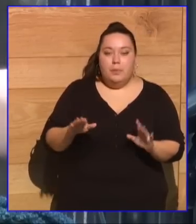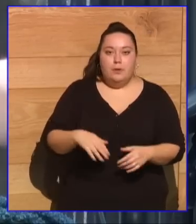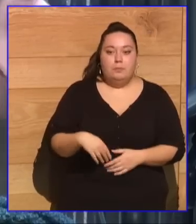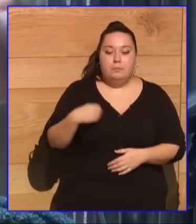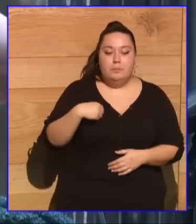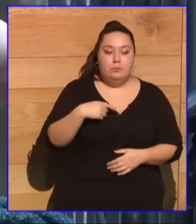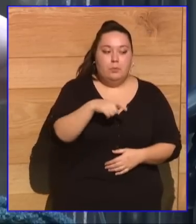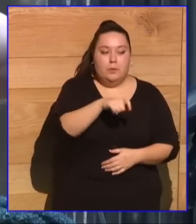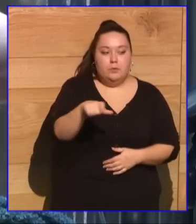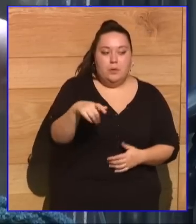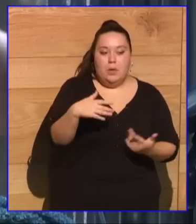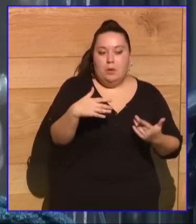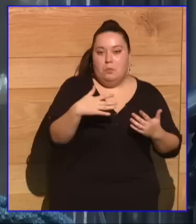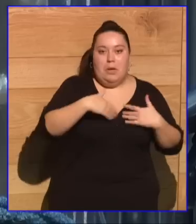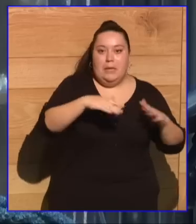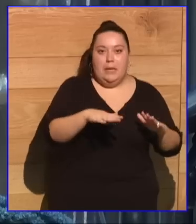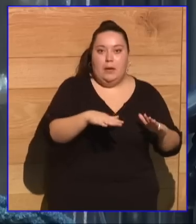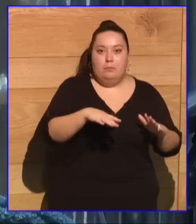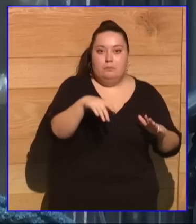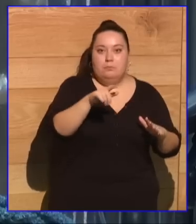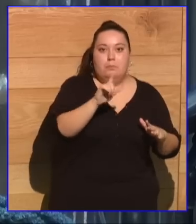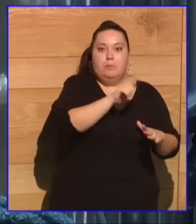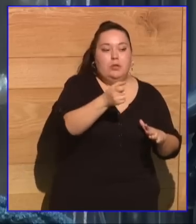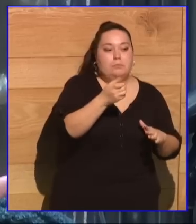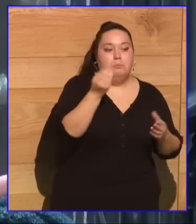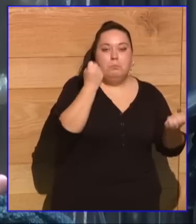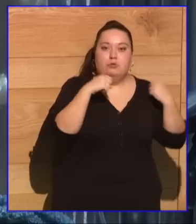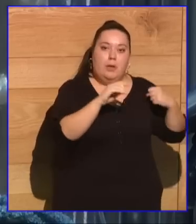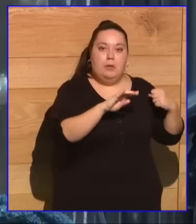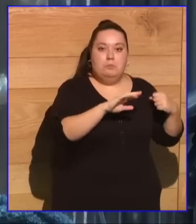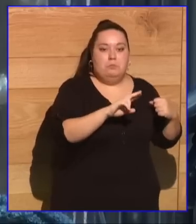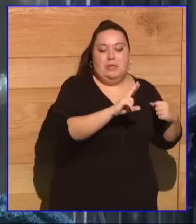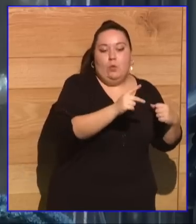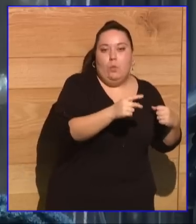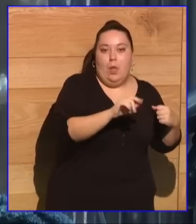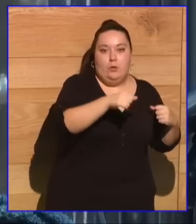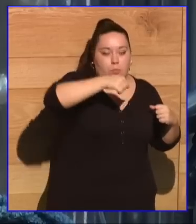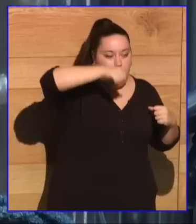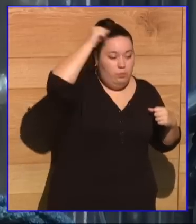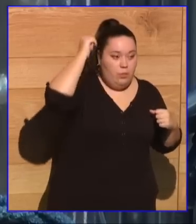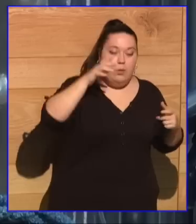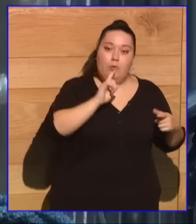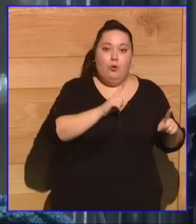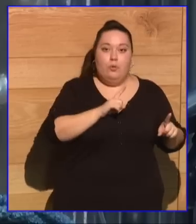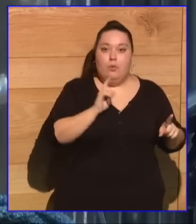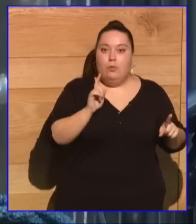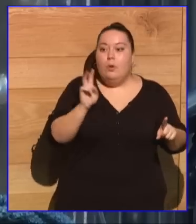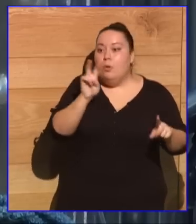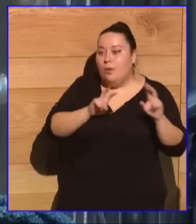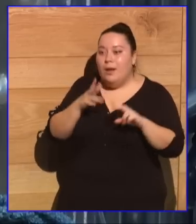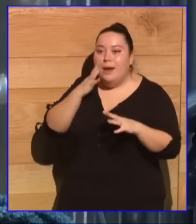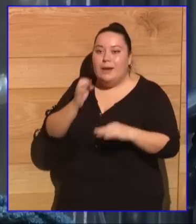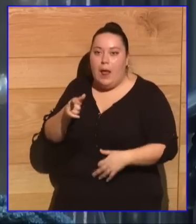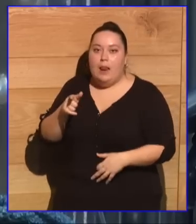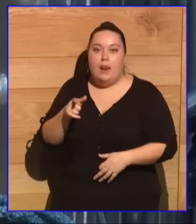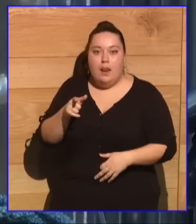cualquier persona, que es coger a 4 extras y afeitarles la cabeza, para darle verosimilitud, pues buscó a skinheads de verdad. Entonces, claro,